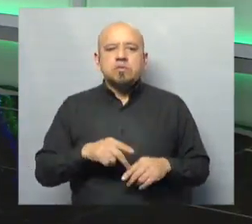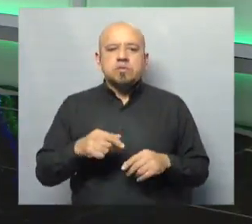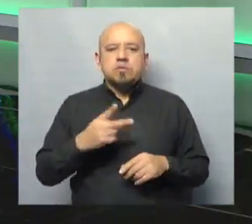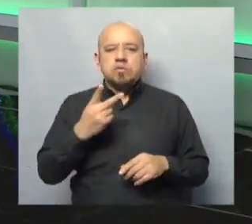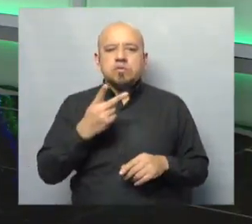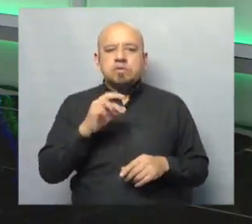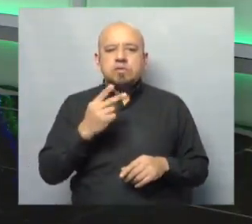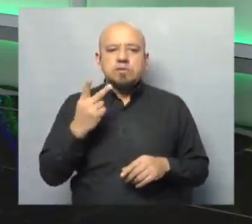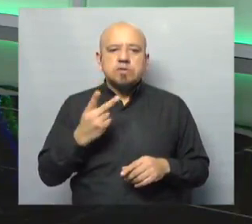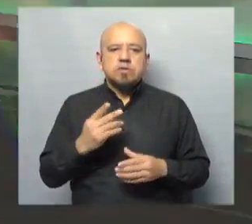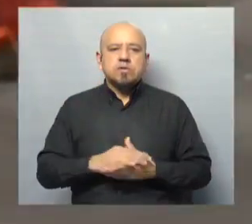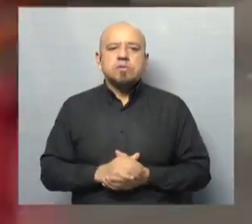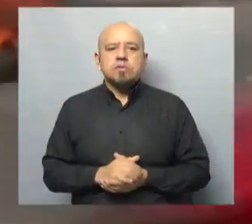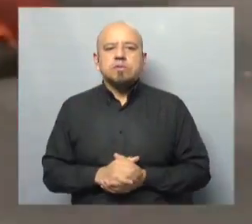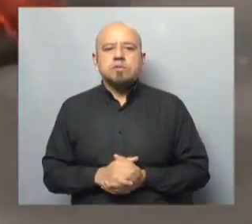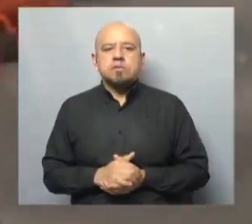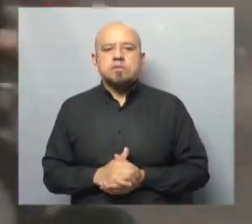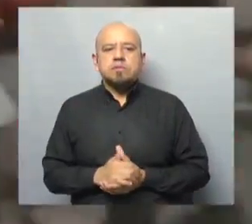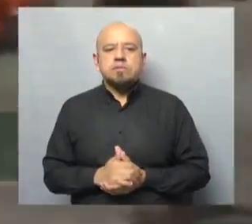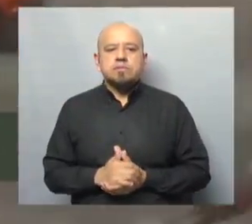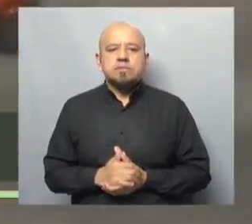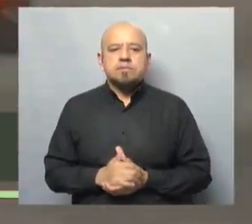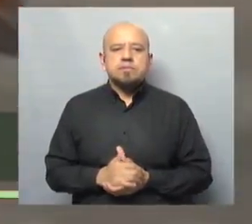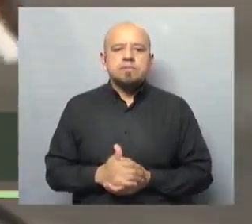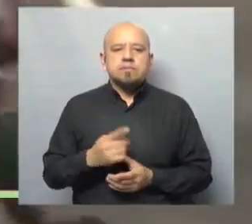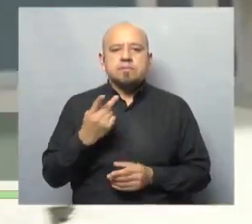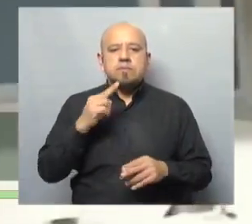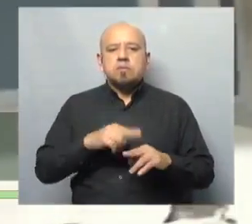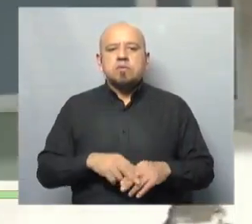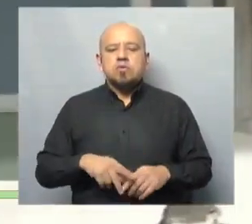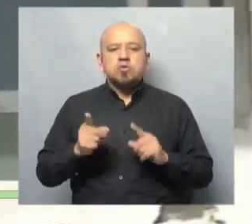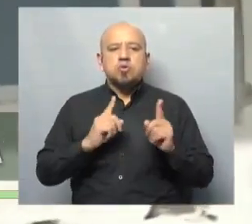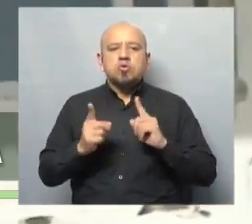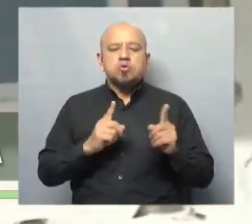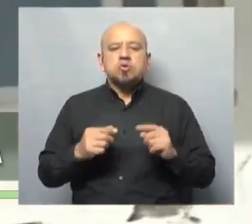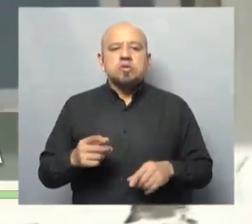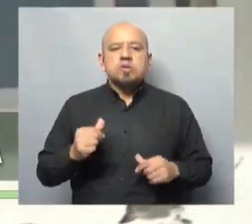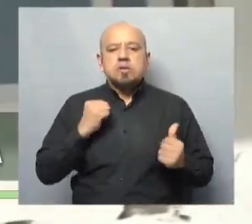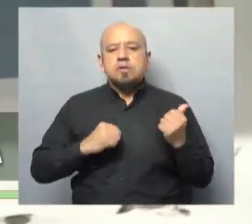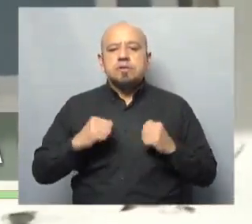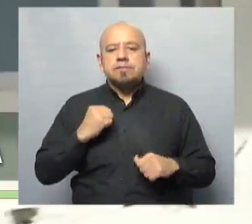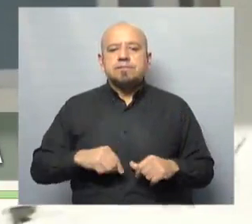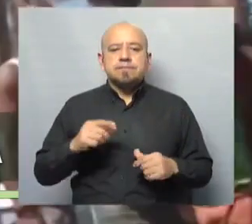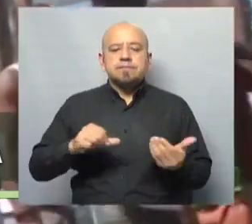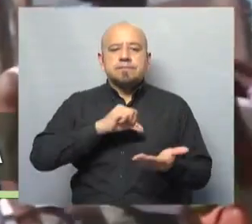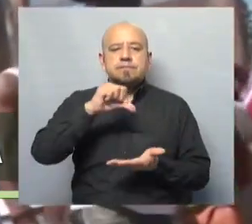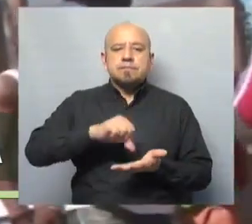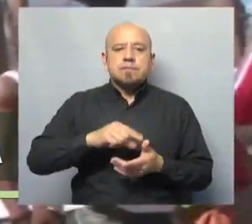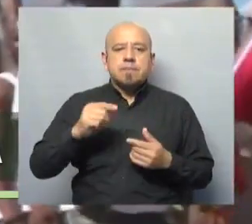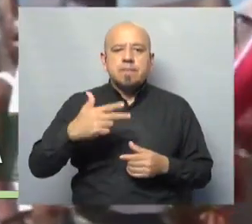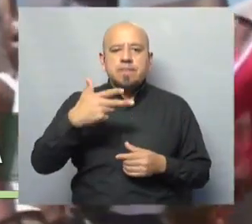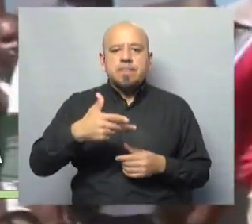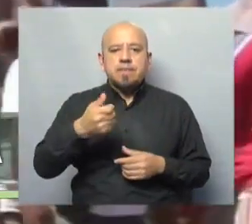2022 al menos un muerto y 11 heridos se registraron este lunes en la ciudad de petit goave en el oeste de haití